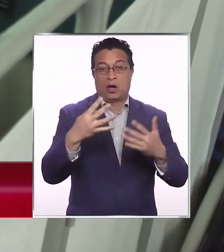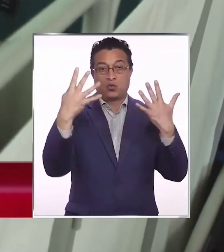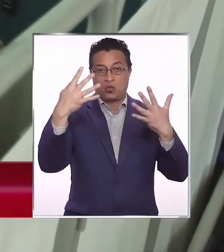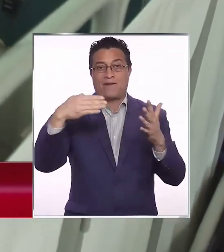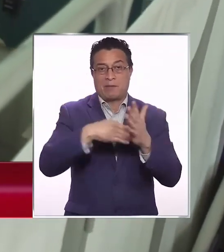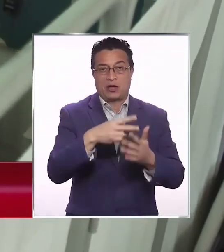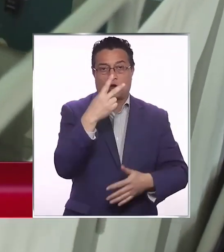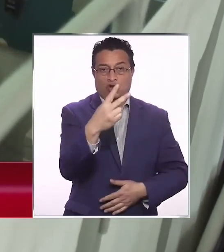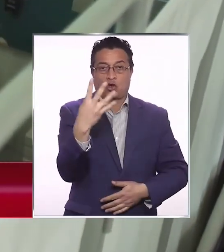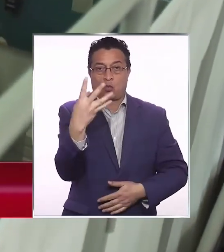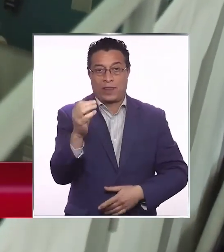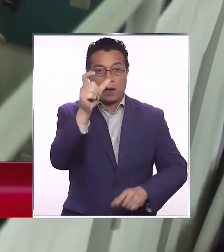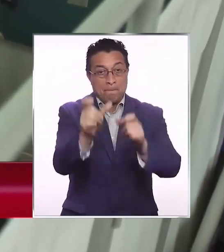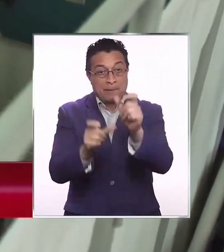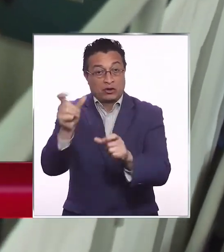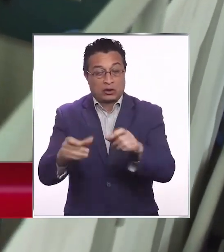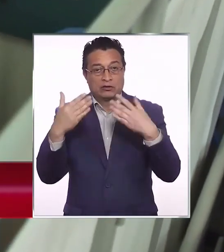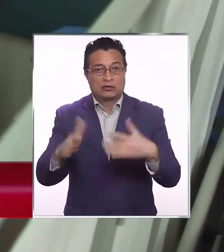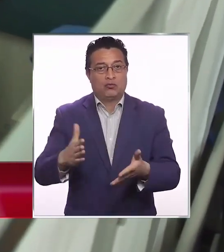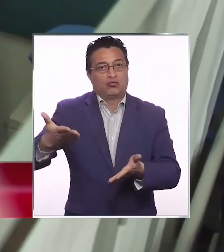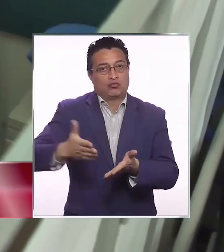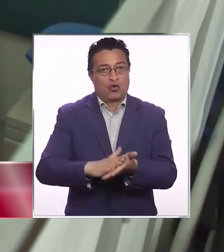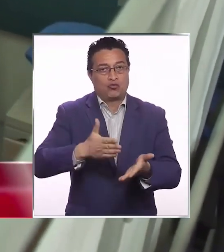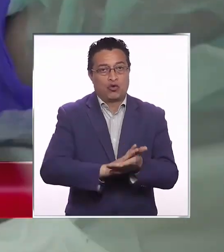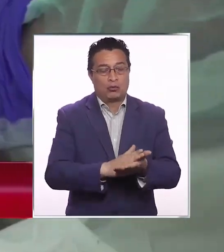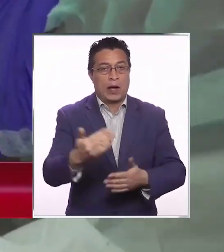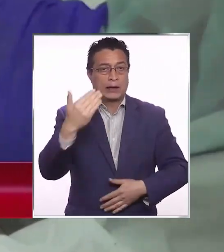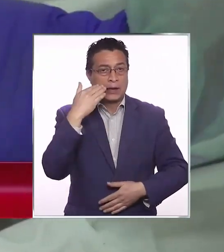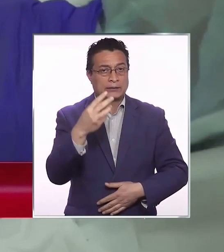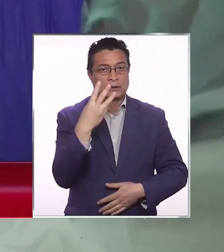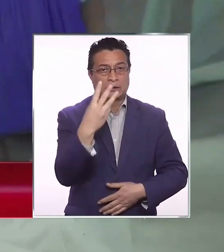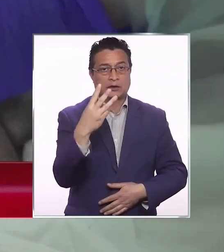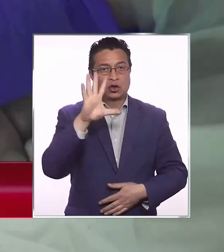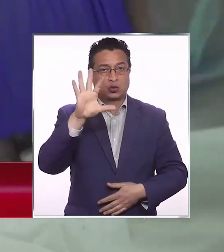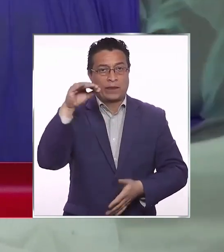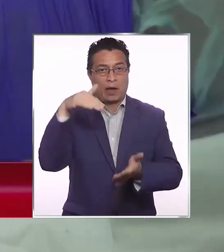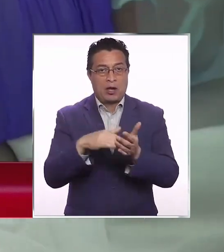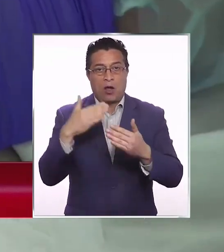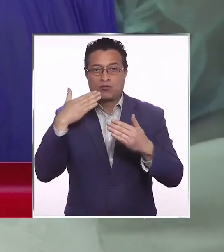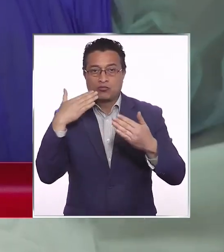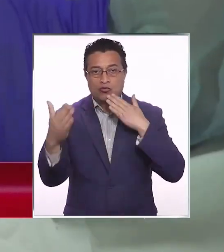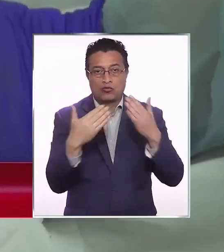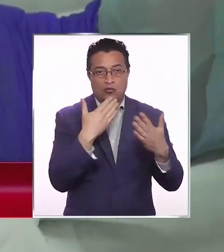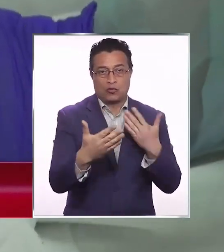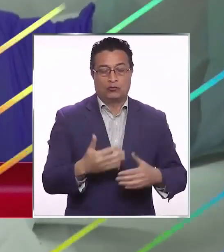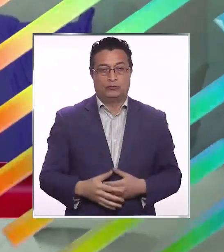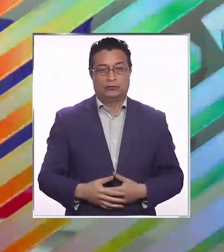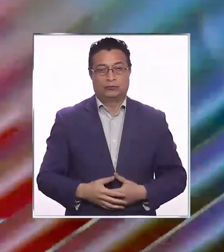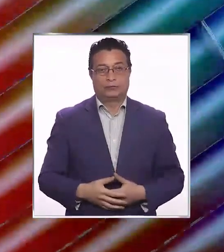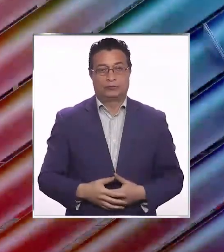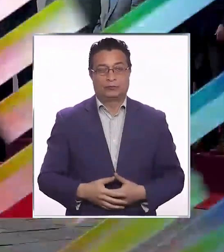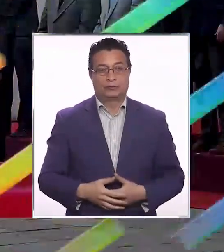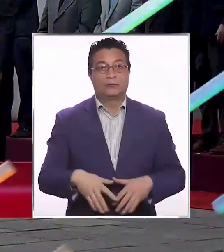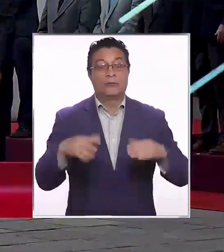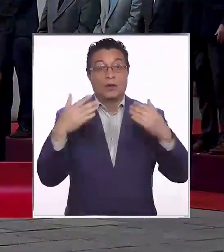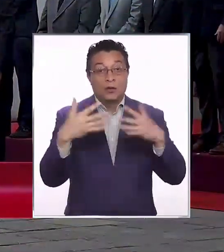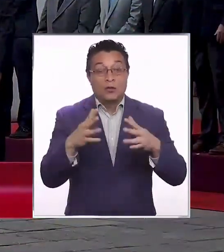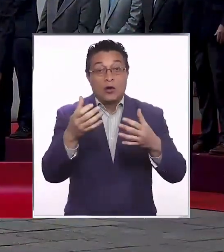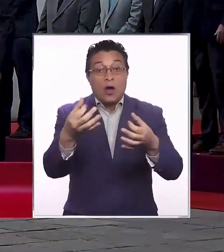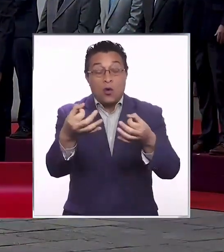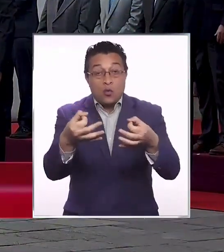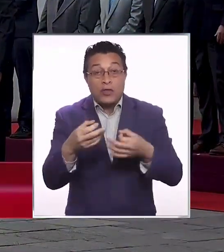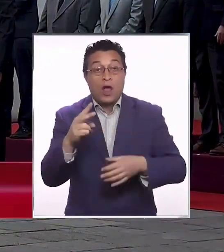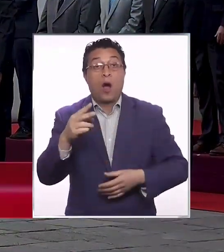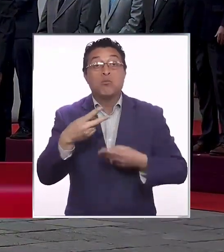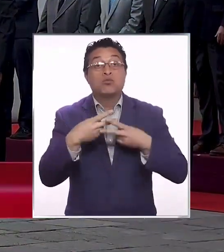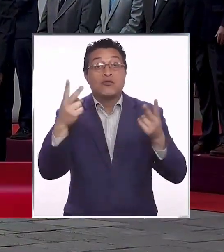pandemia, 9.240 personas han fallecido y casi 350.000 se han contagiado. Antes de la